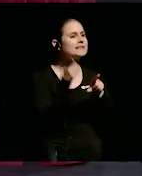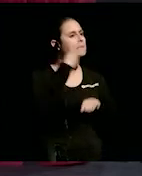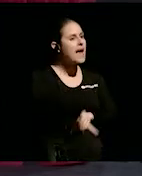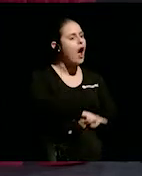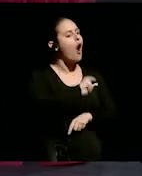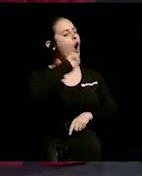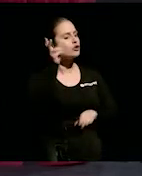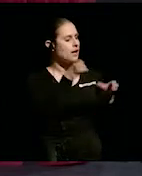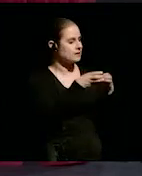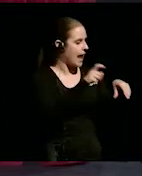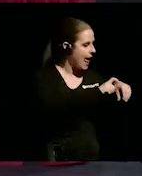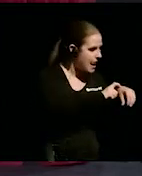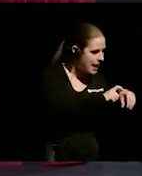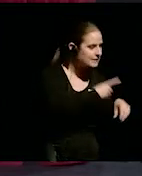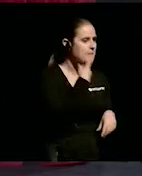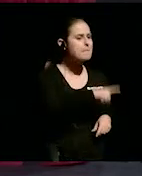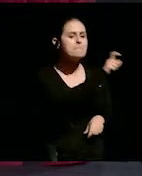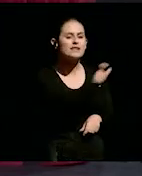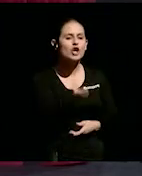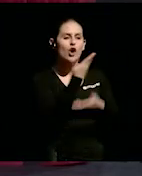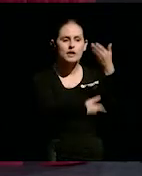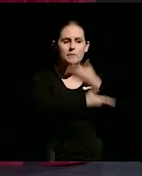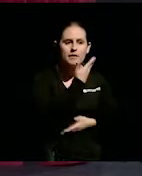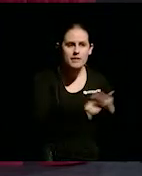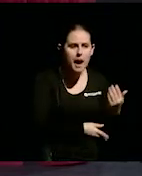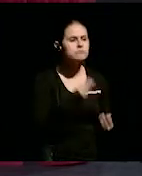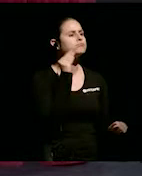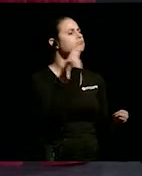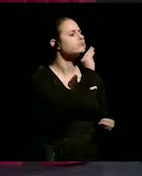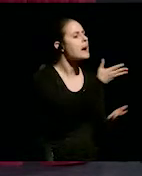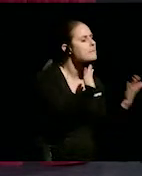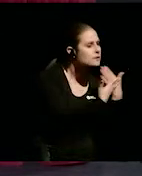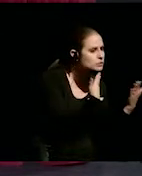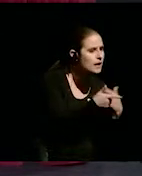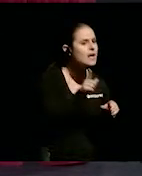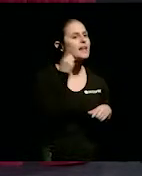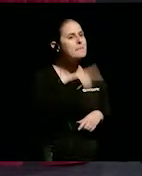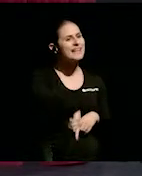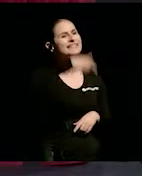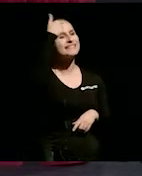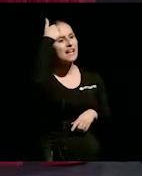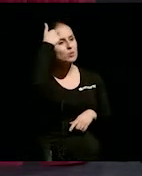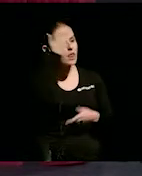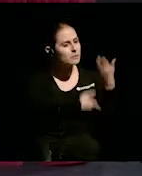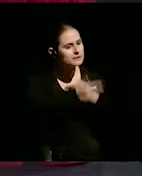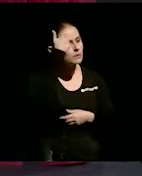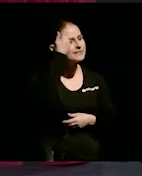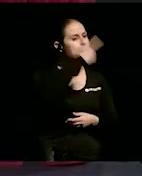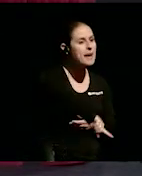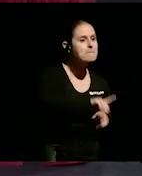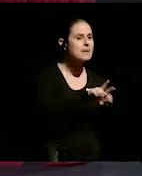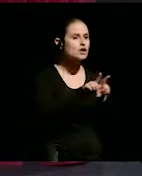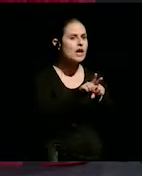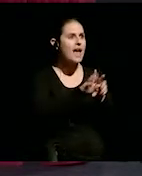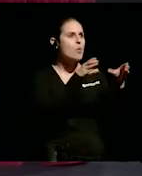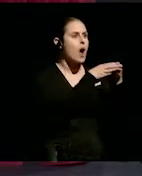jóvenes discapacitados, con las personas con discapacidad intelectual, con los refugiados, con los que viven en